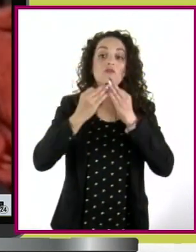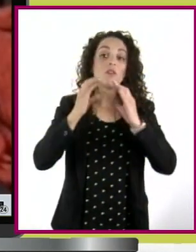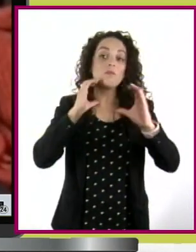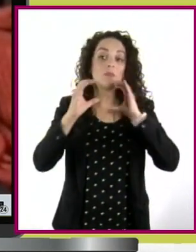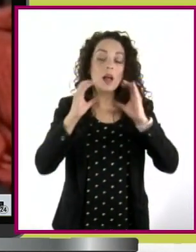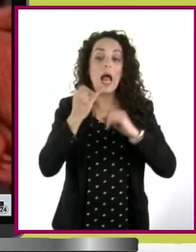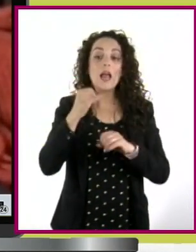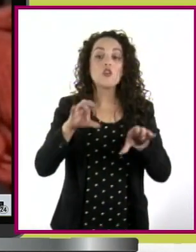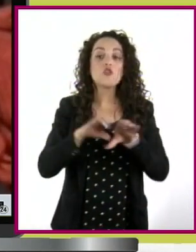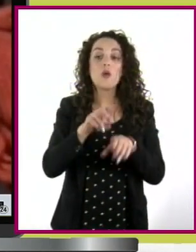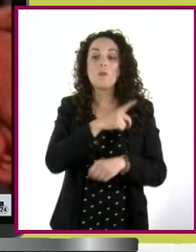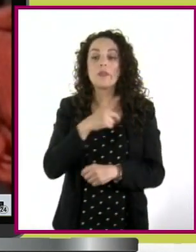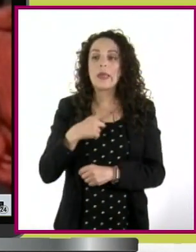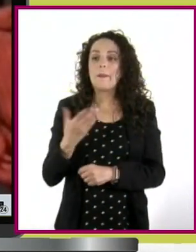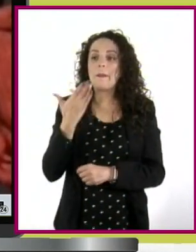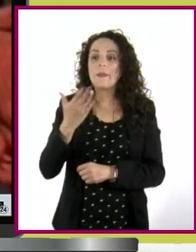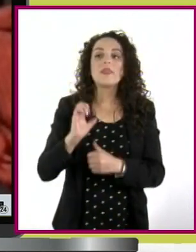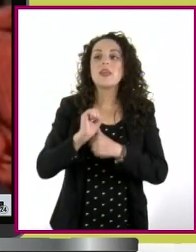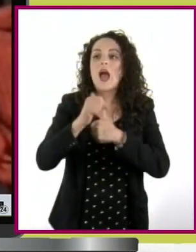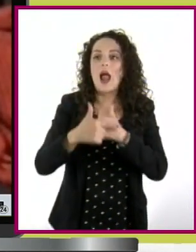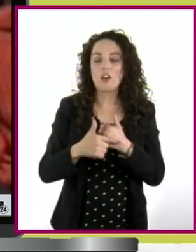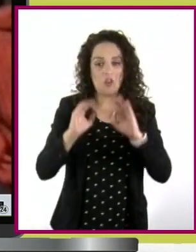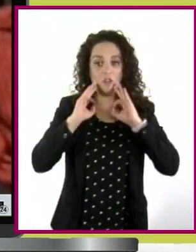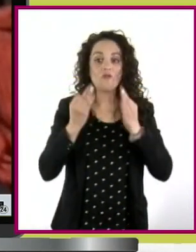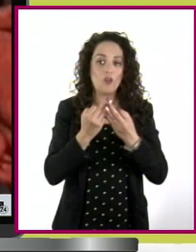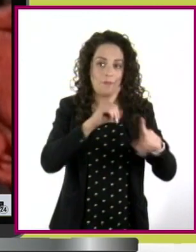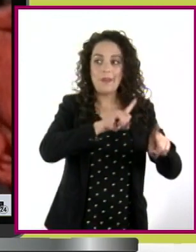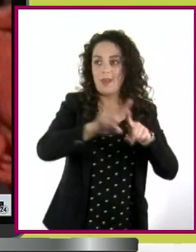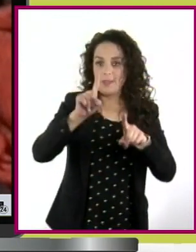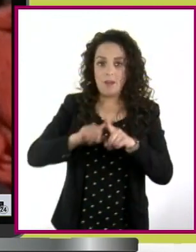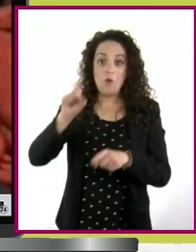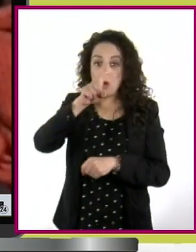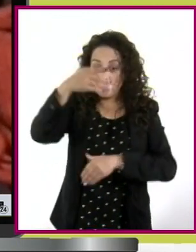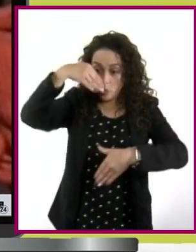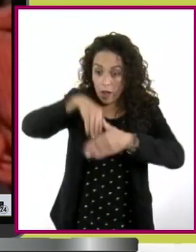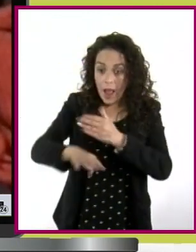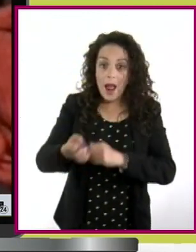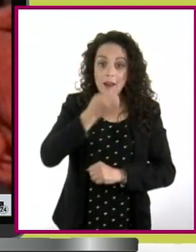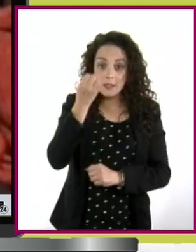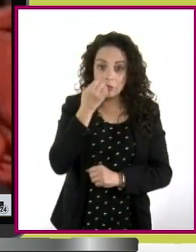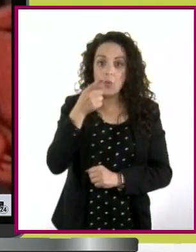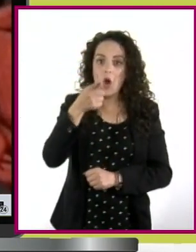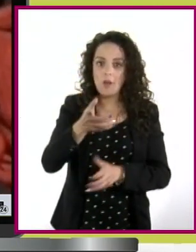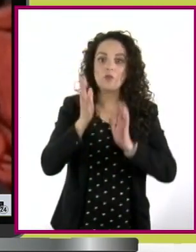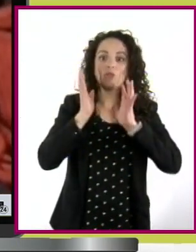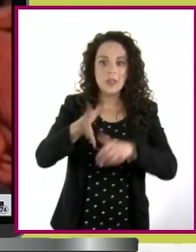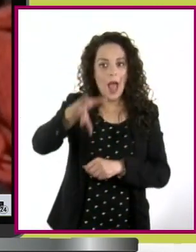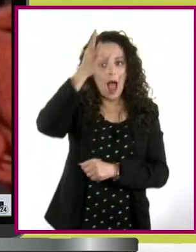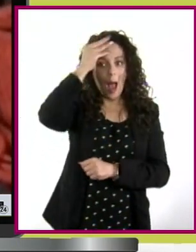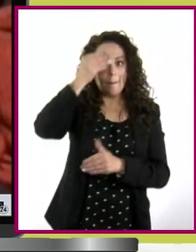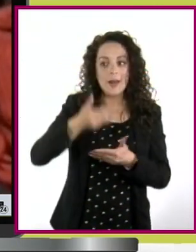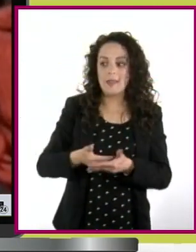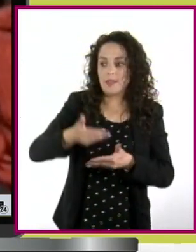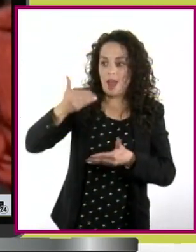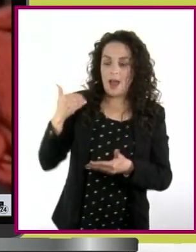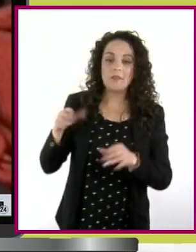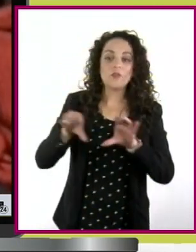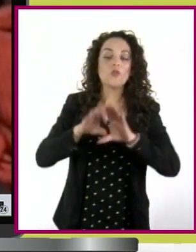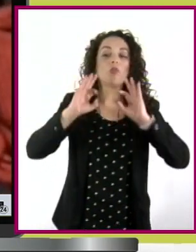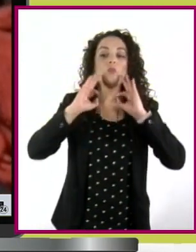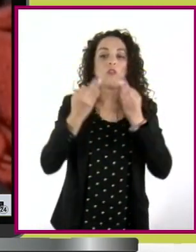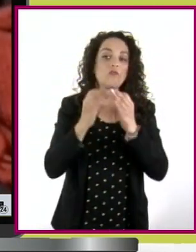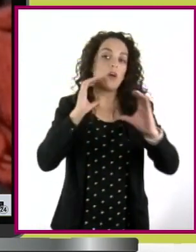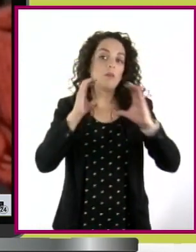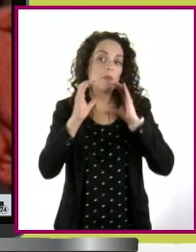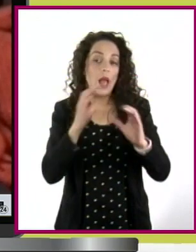las cosas. Cuando llegas a la escuela, ya tienes cierto entrenamiento que te permite comunicarte de una forma con